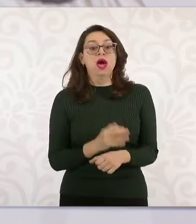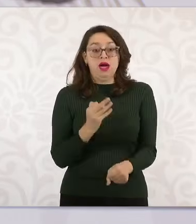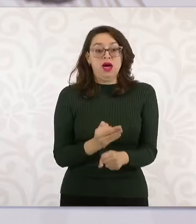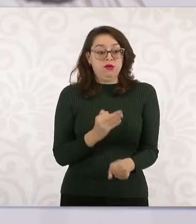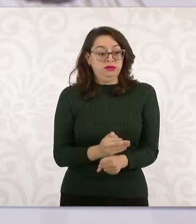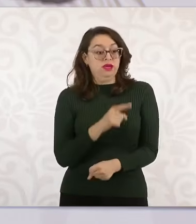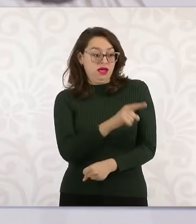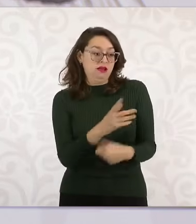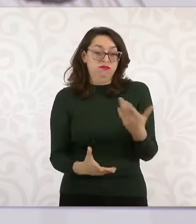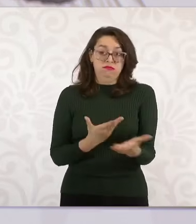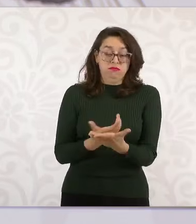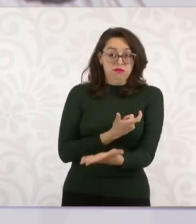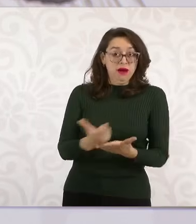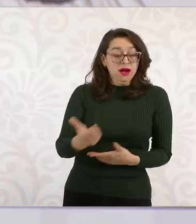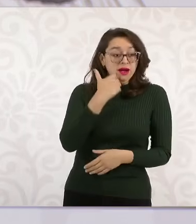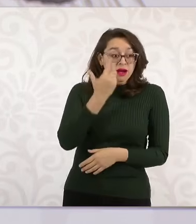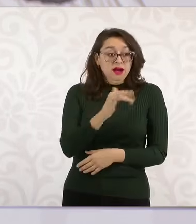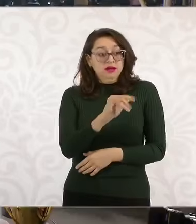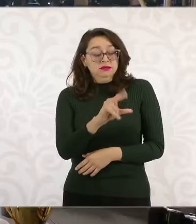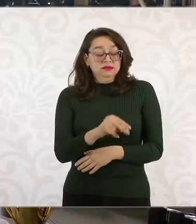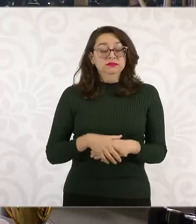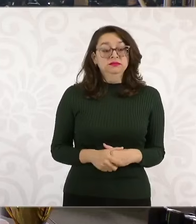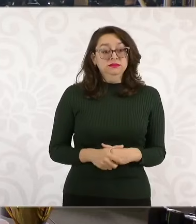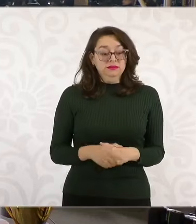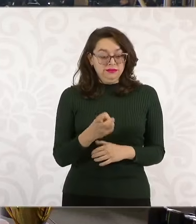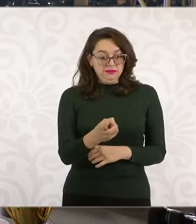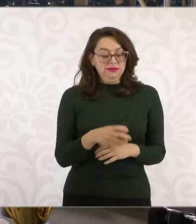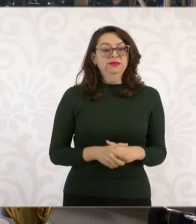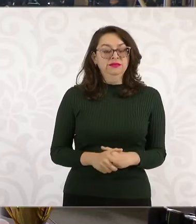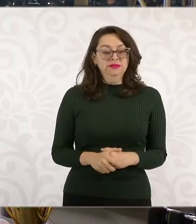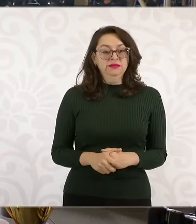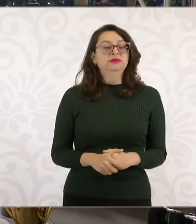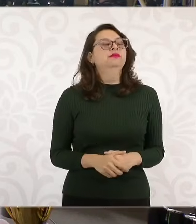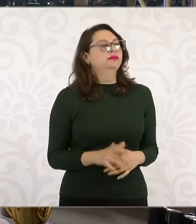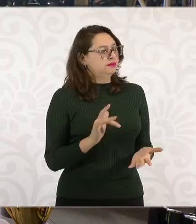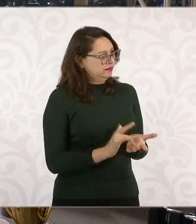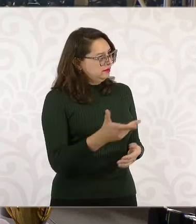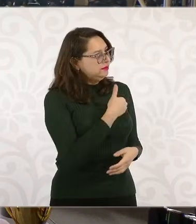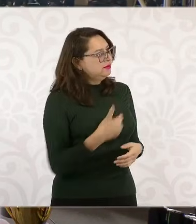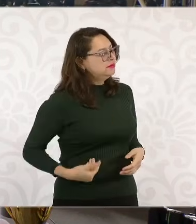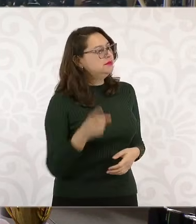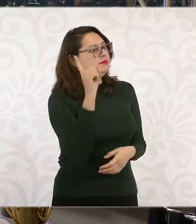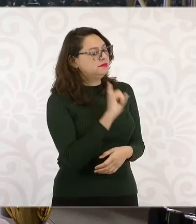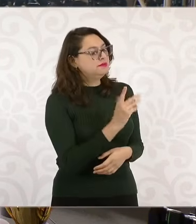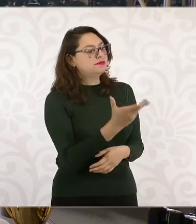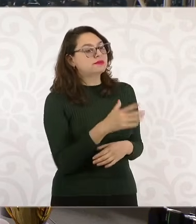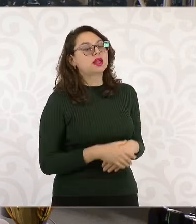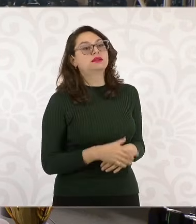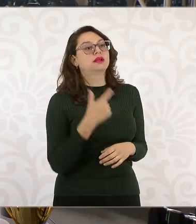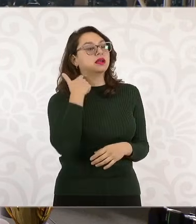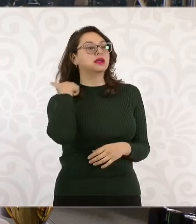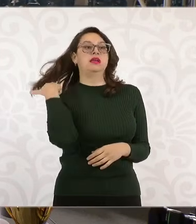momento estableciéndose. Gracias, Presidenta. El fin de semana usted comentaba a través de sus